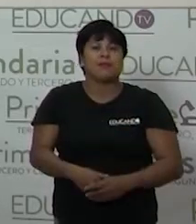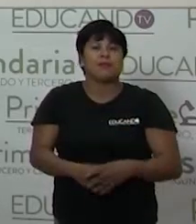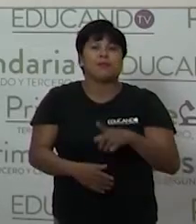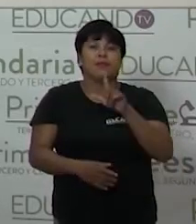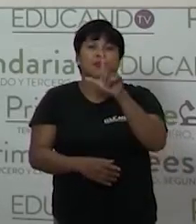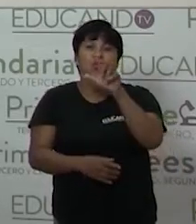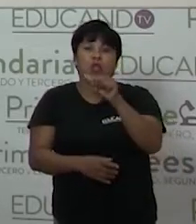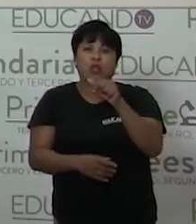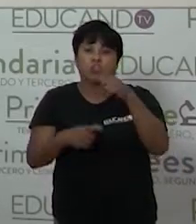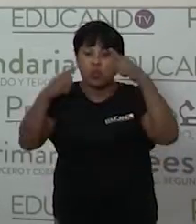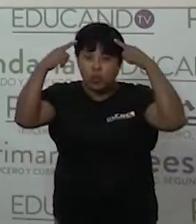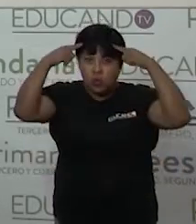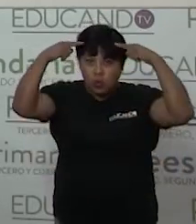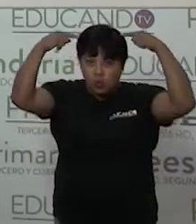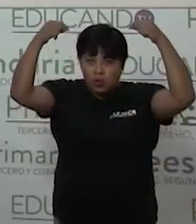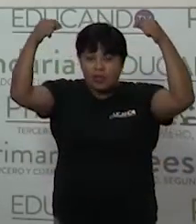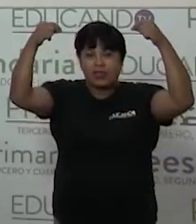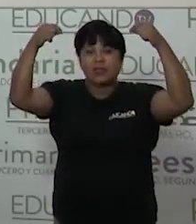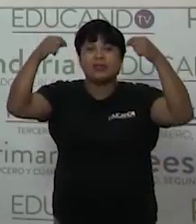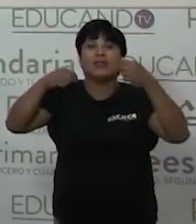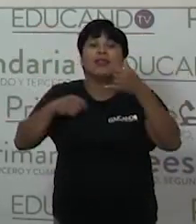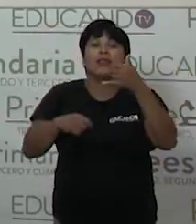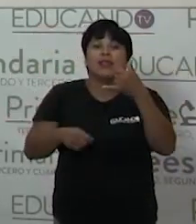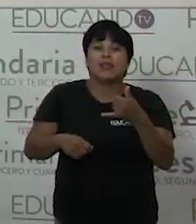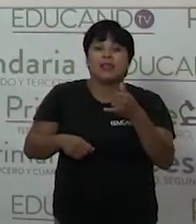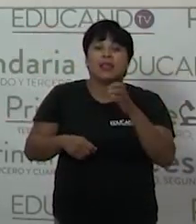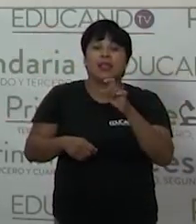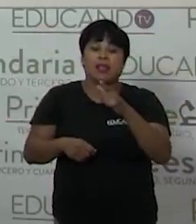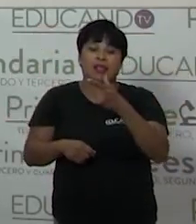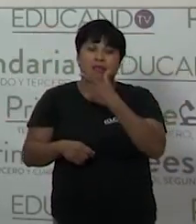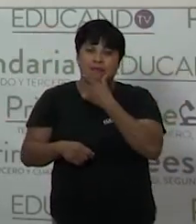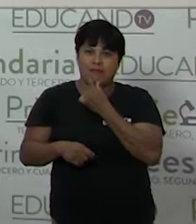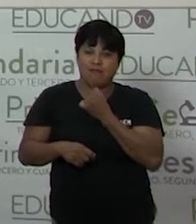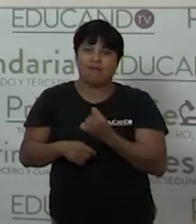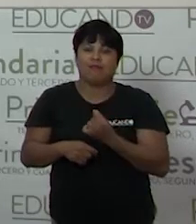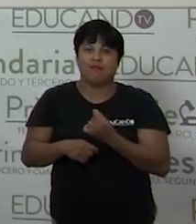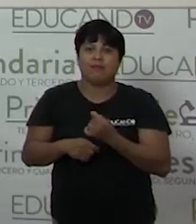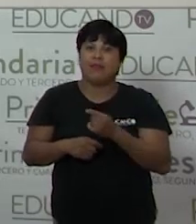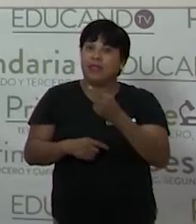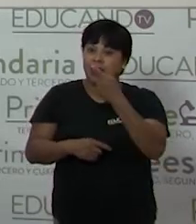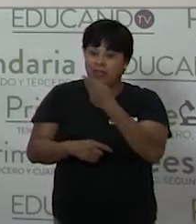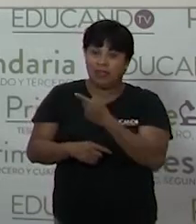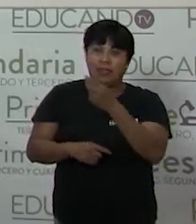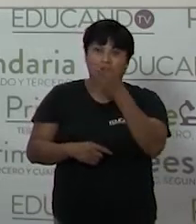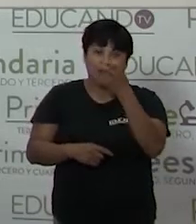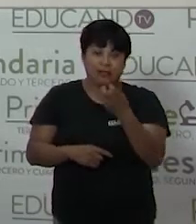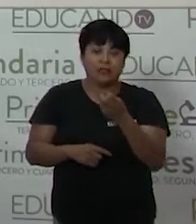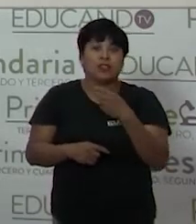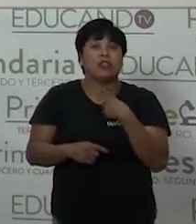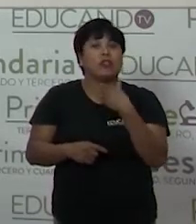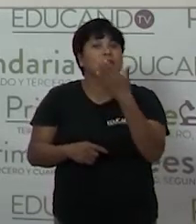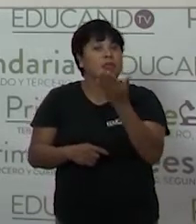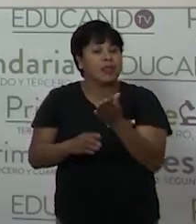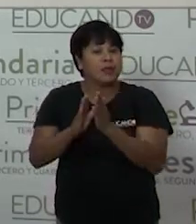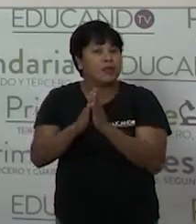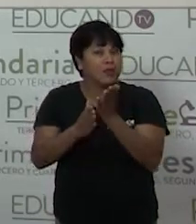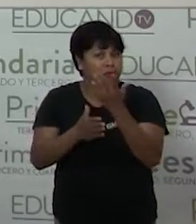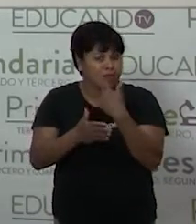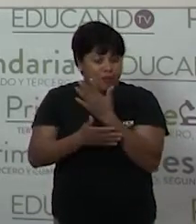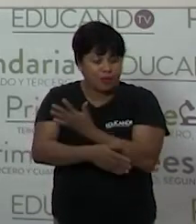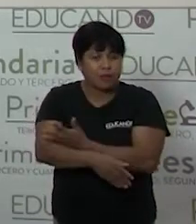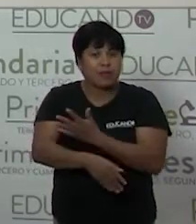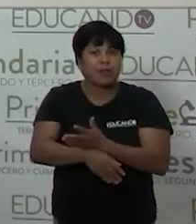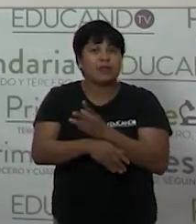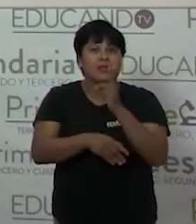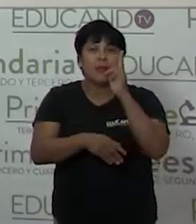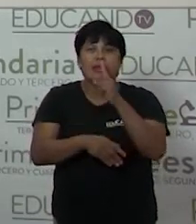los duendes y el zapatero así es que le voy a pedir que me acompañes